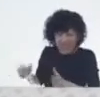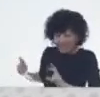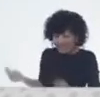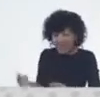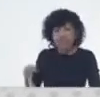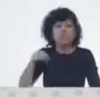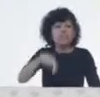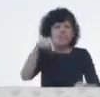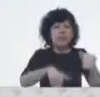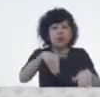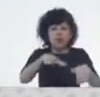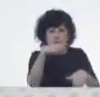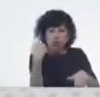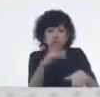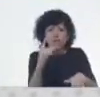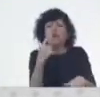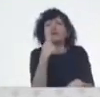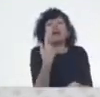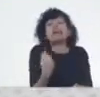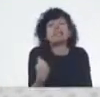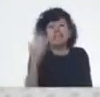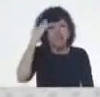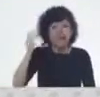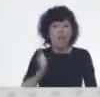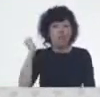dictadura nunca más.